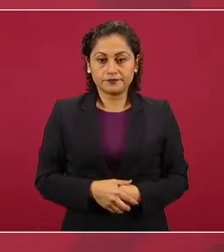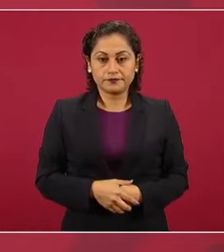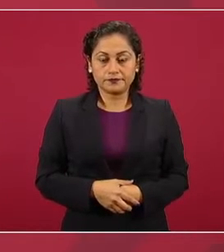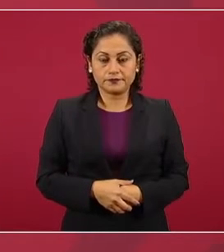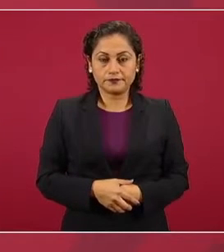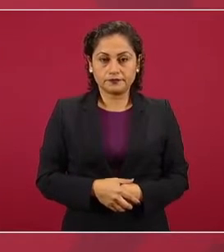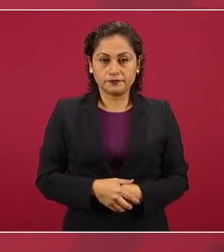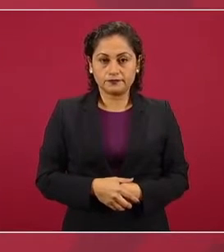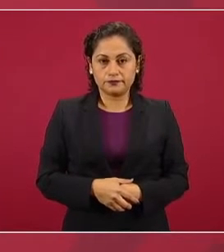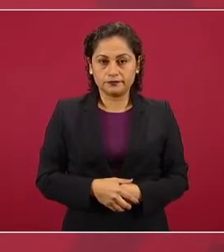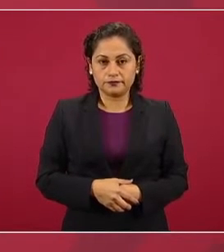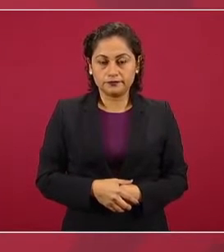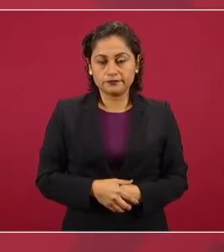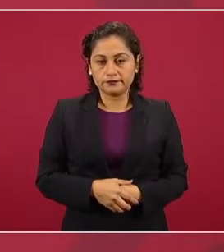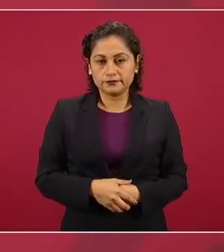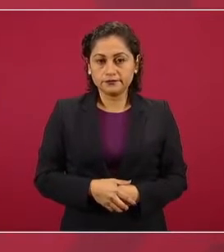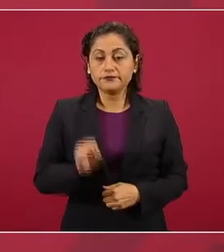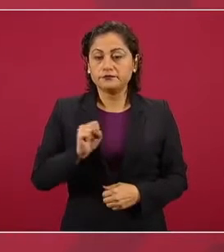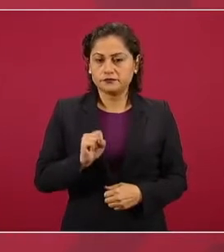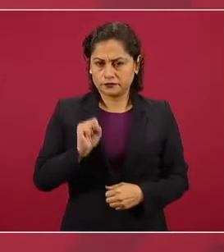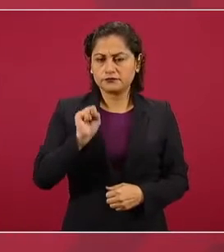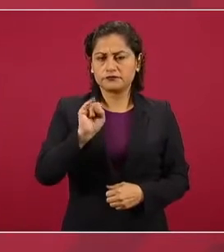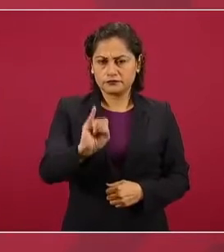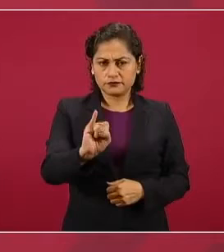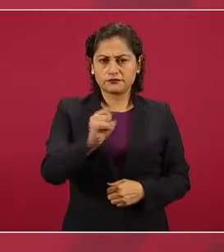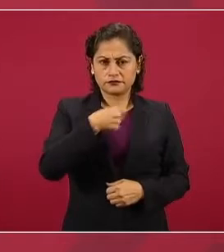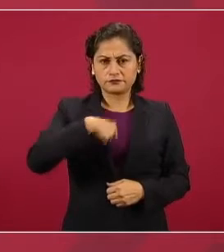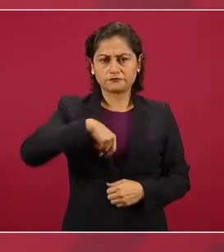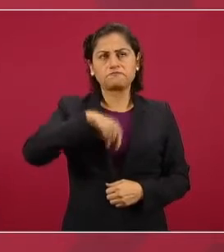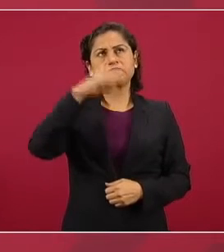Está contemplado para